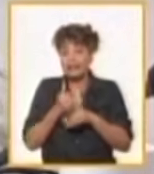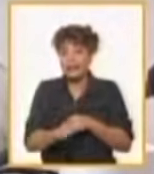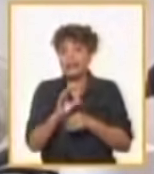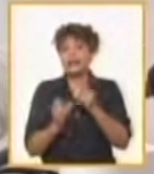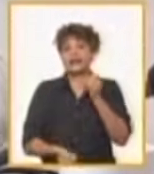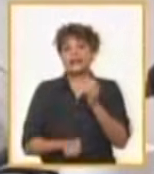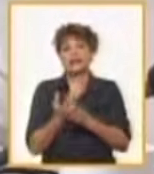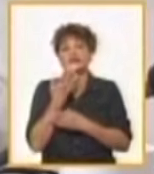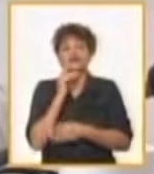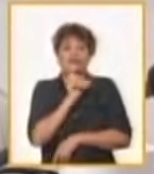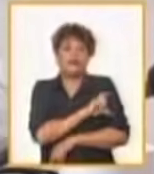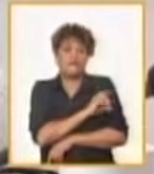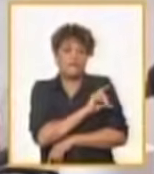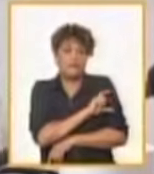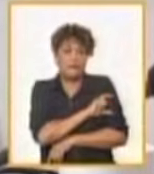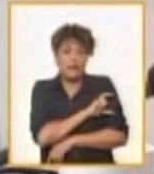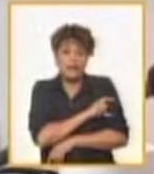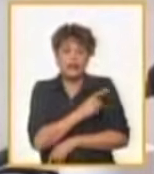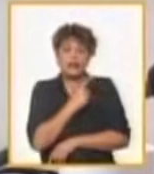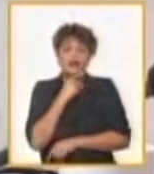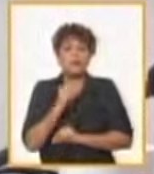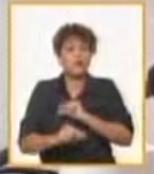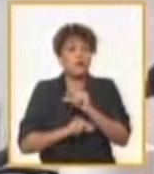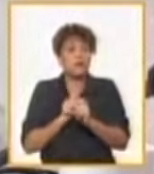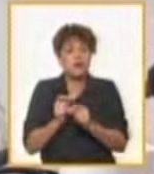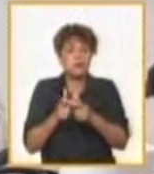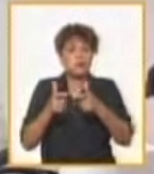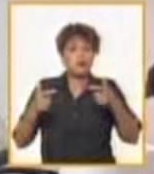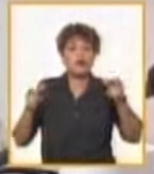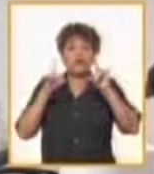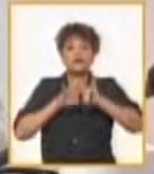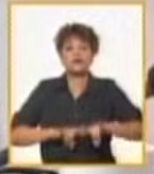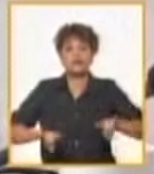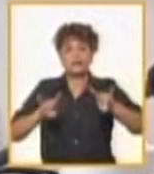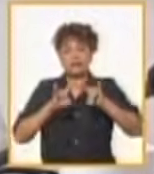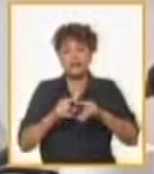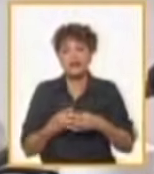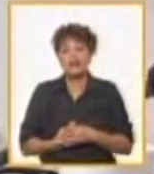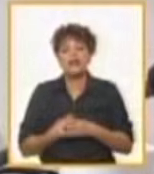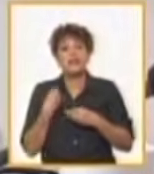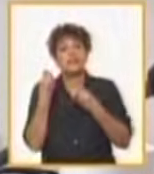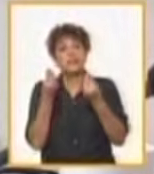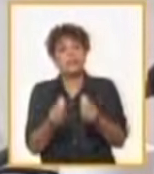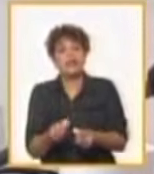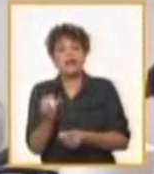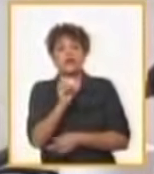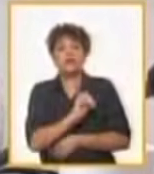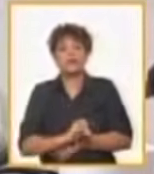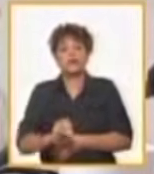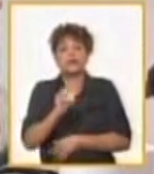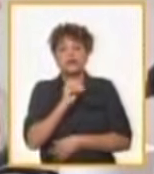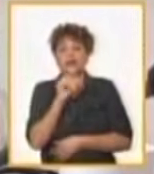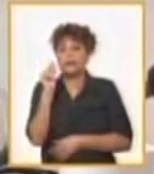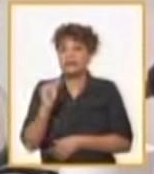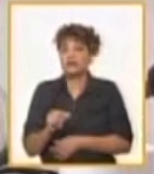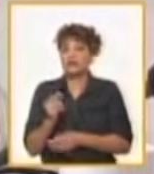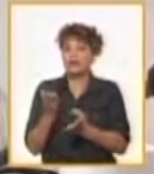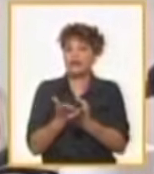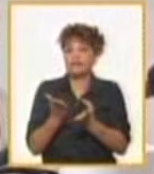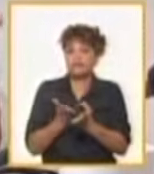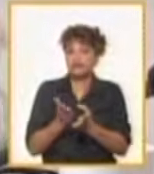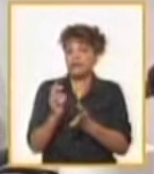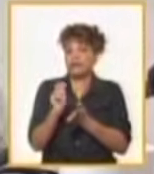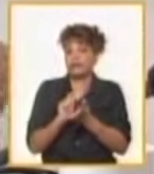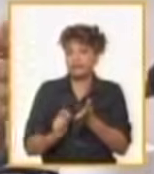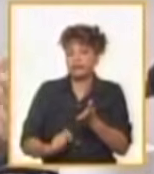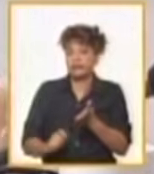otras instituciones, multiplicar las universidades, darle oportunidad al intelecto disperso por los campos de